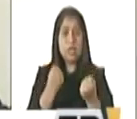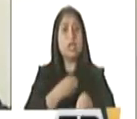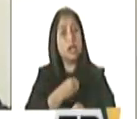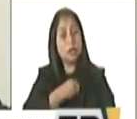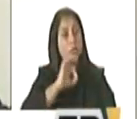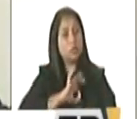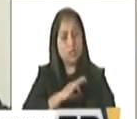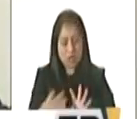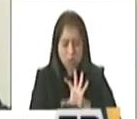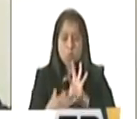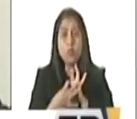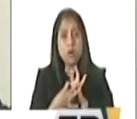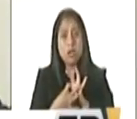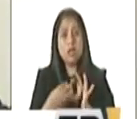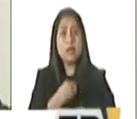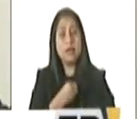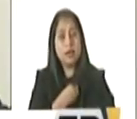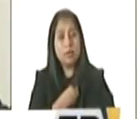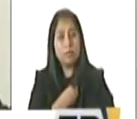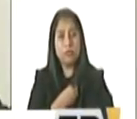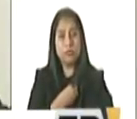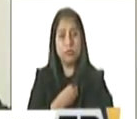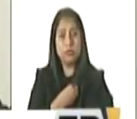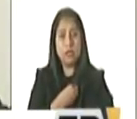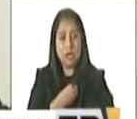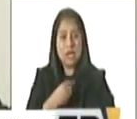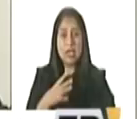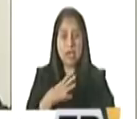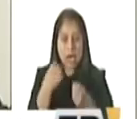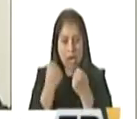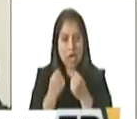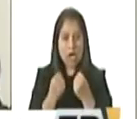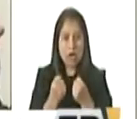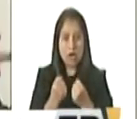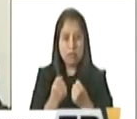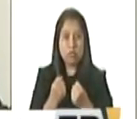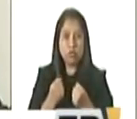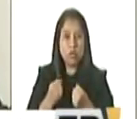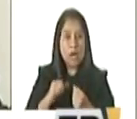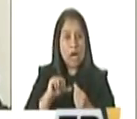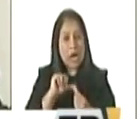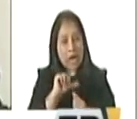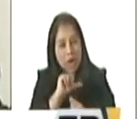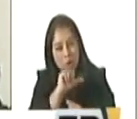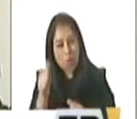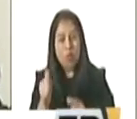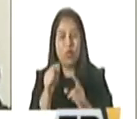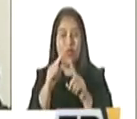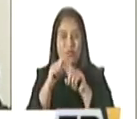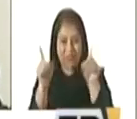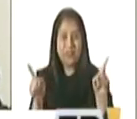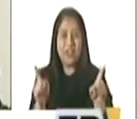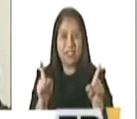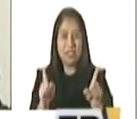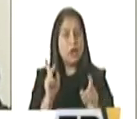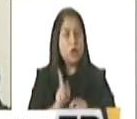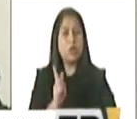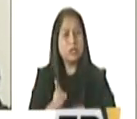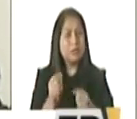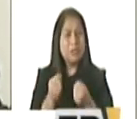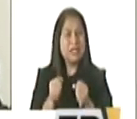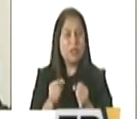sociedad unida. Queremos que hagamos algo totalmente distinto a lo que siempre hemos